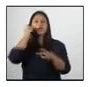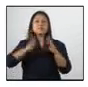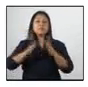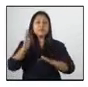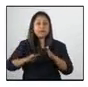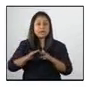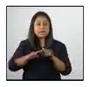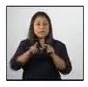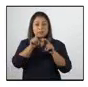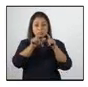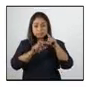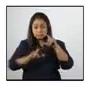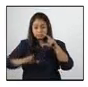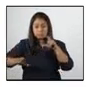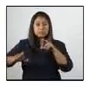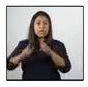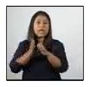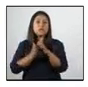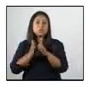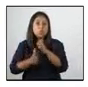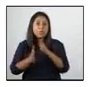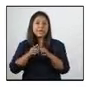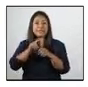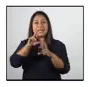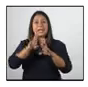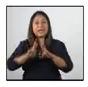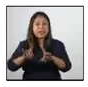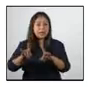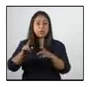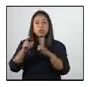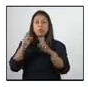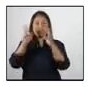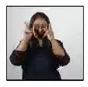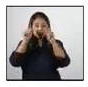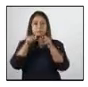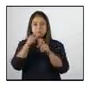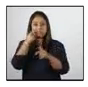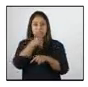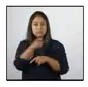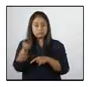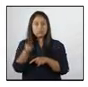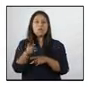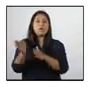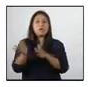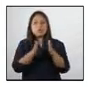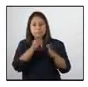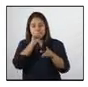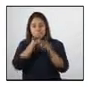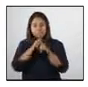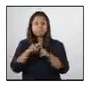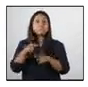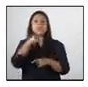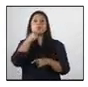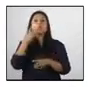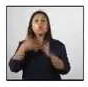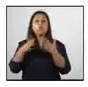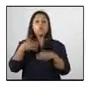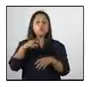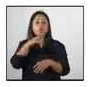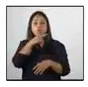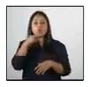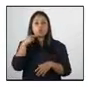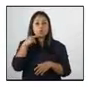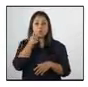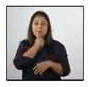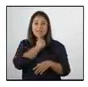toda la costa sur de guatemala sin embargo pueden ver también ustedes unas manchas rojas y